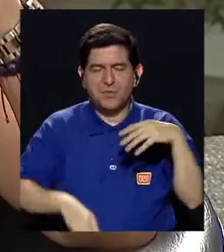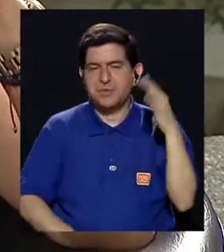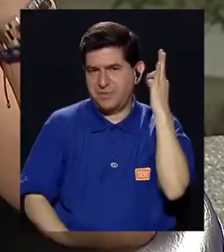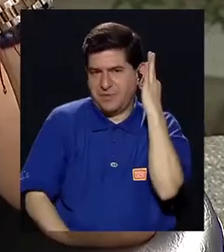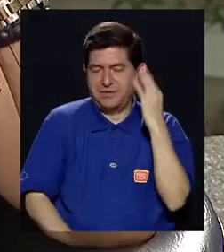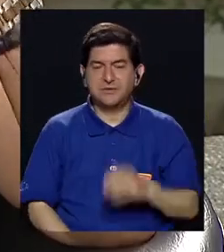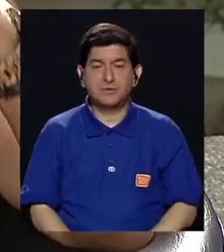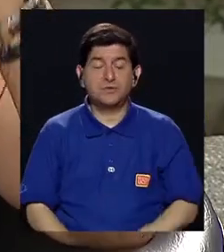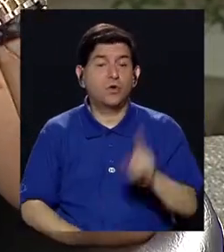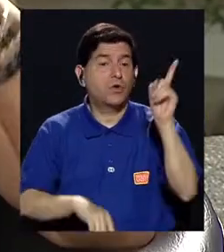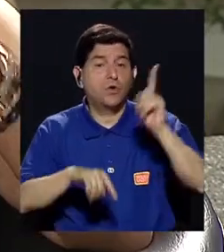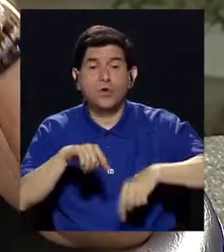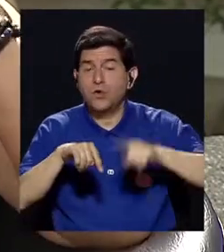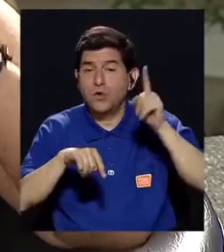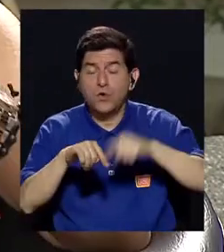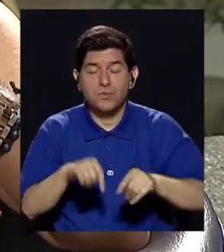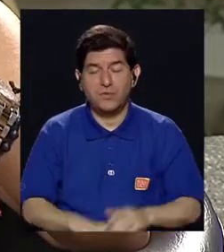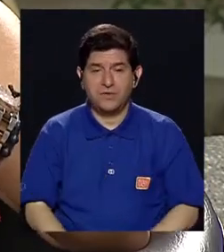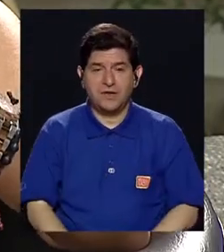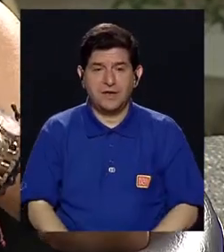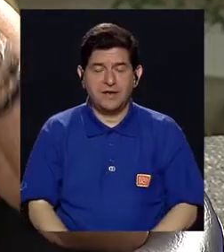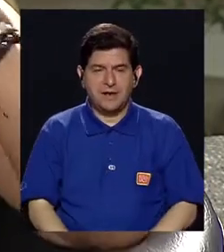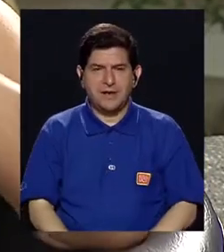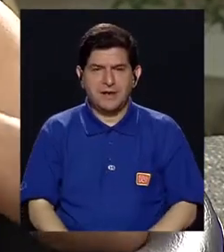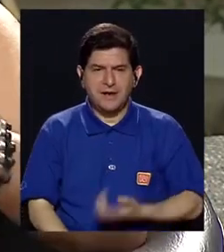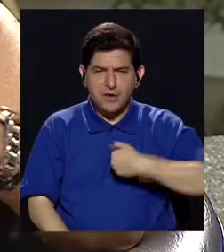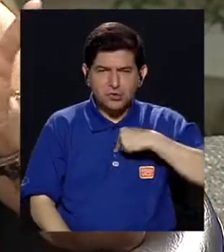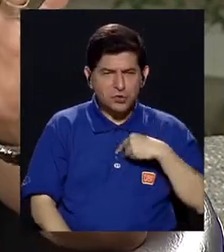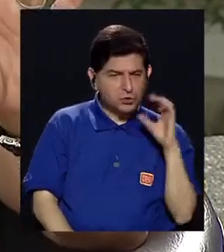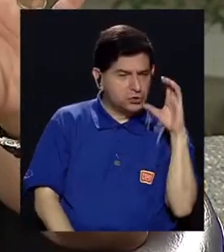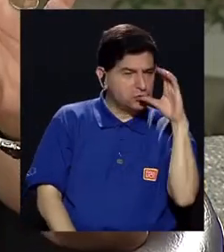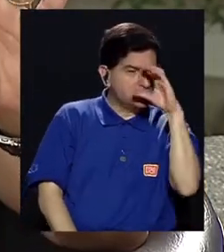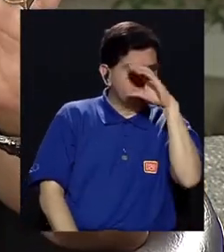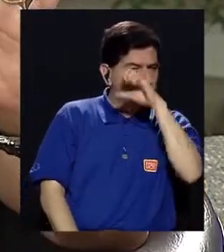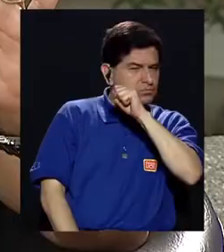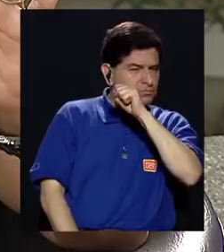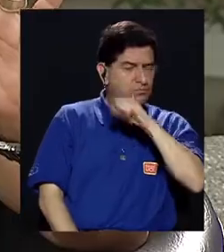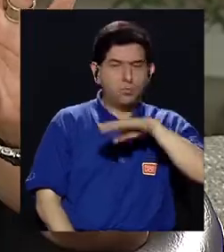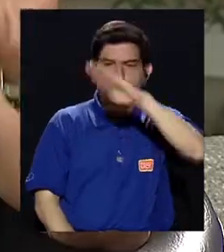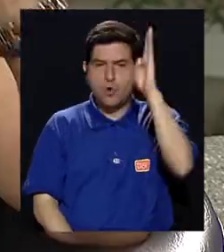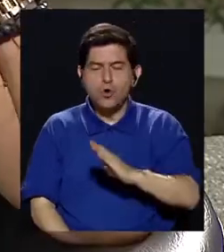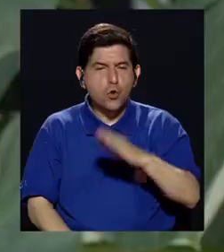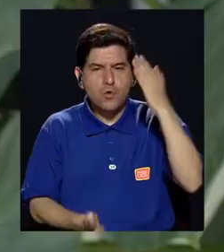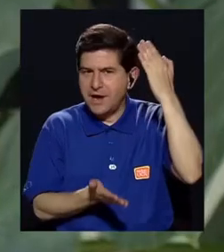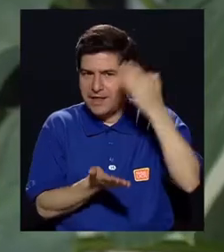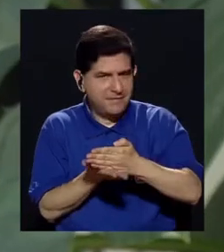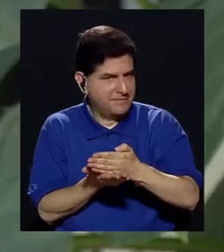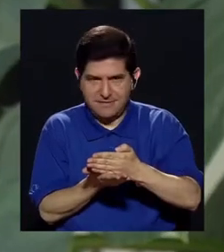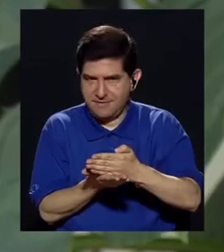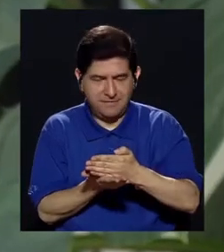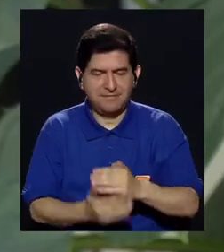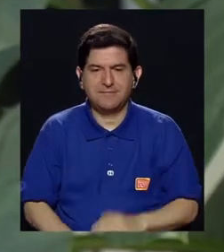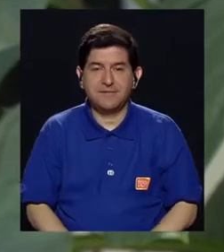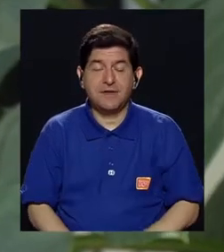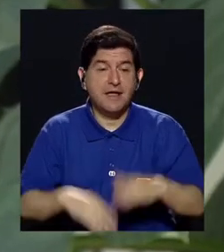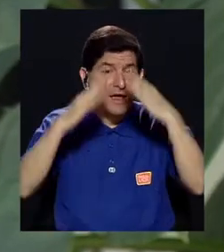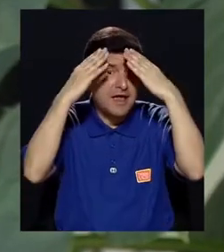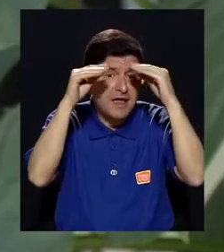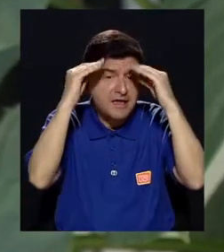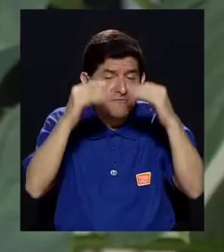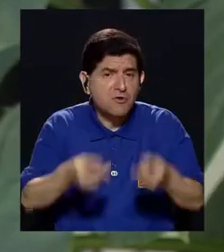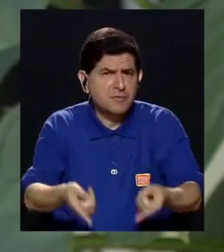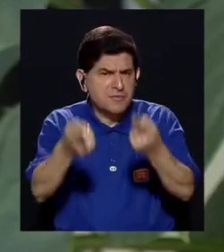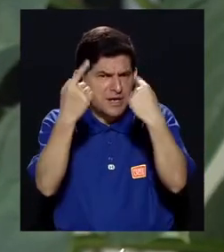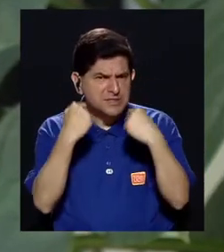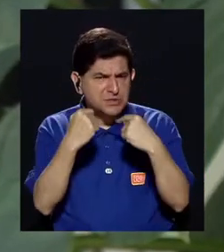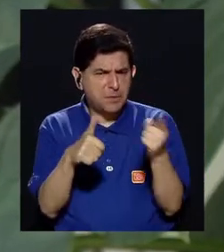no podemos, tenemos que aprender el sospechómetro y no apagarlo nunca más. Entonces, cuando nos llega una información de esas, lo primero